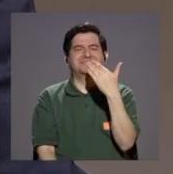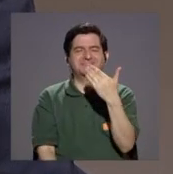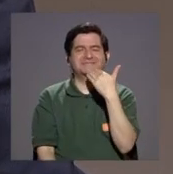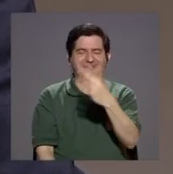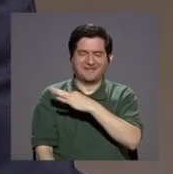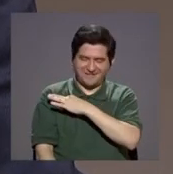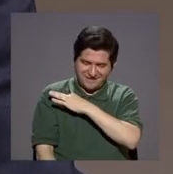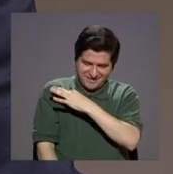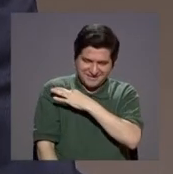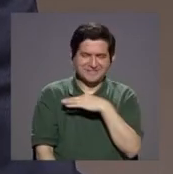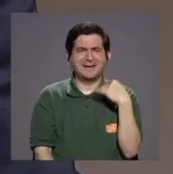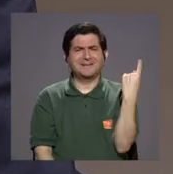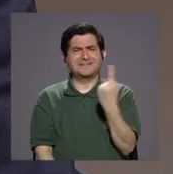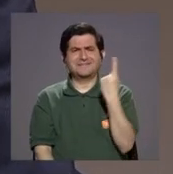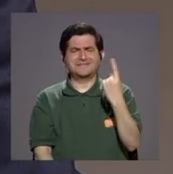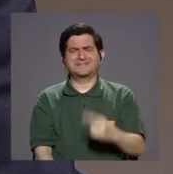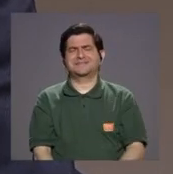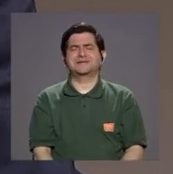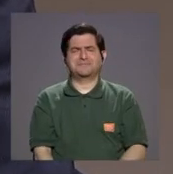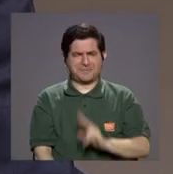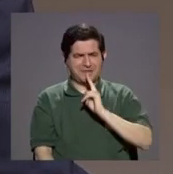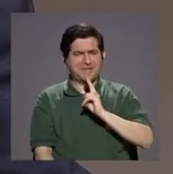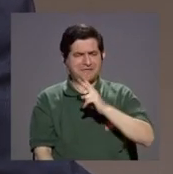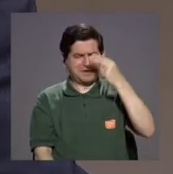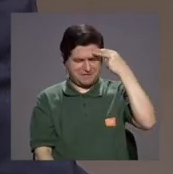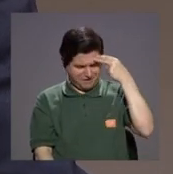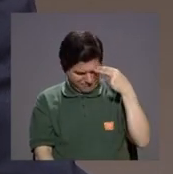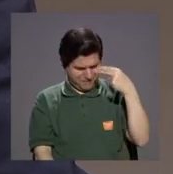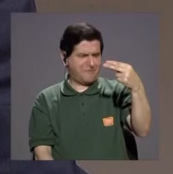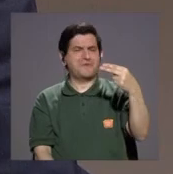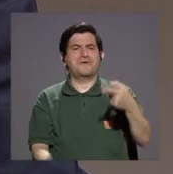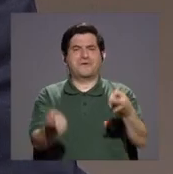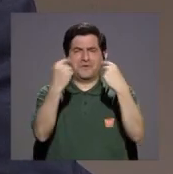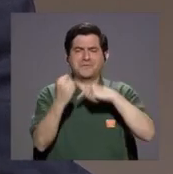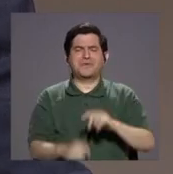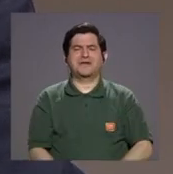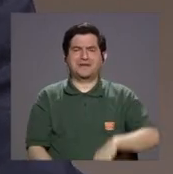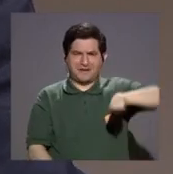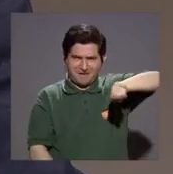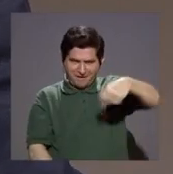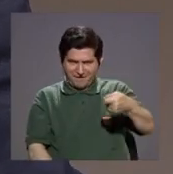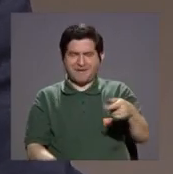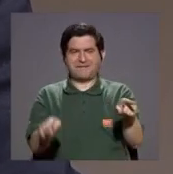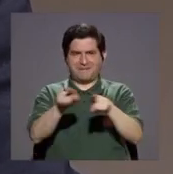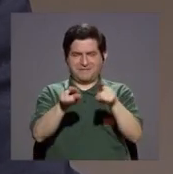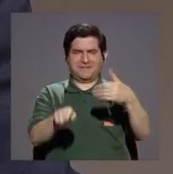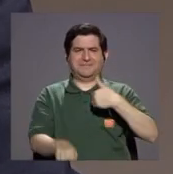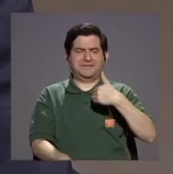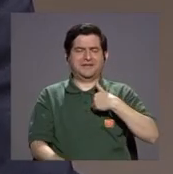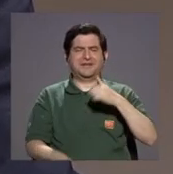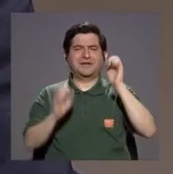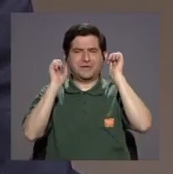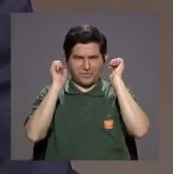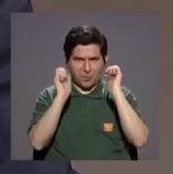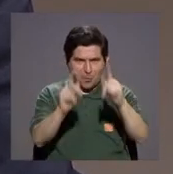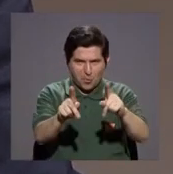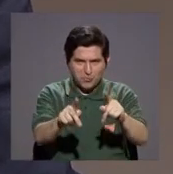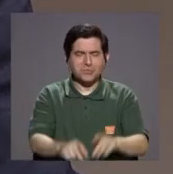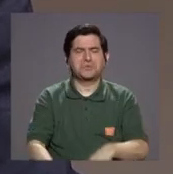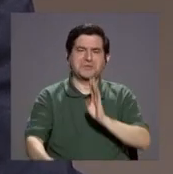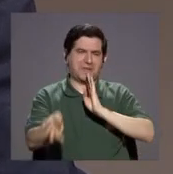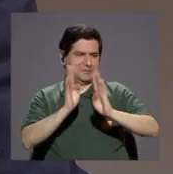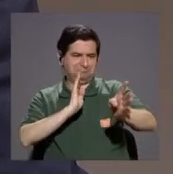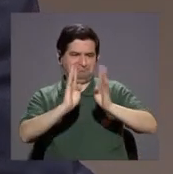por la invitación siempre es un grandísimo honor estar en este canal y sobre todo tener la oportunidad de